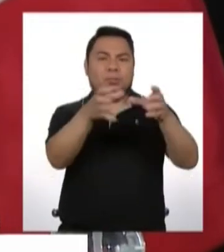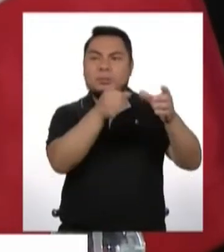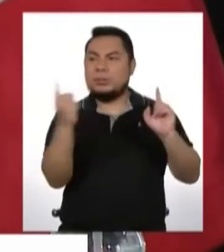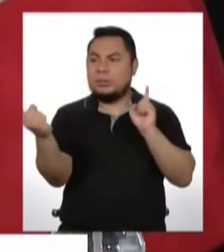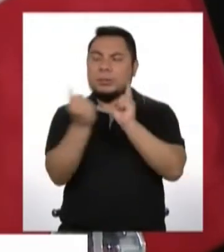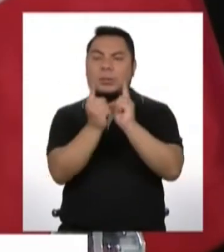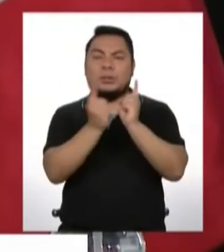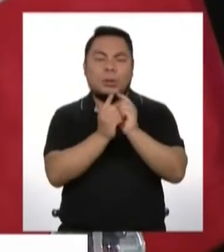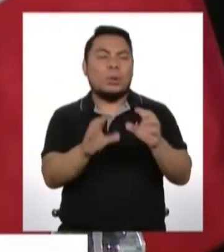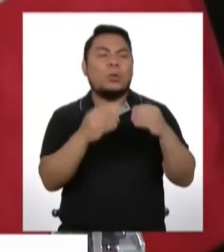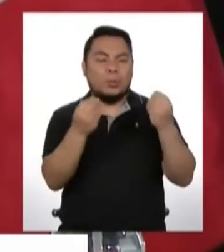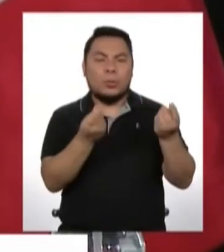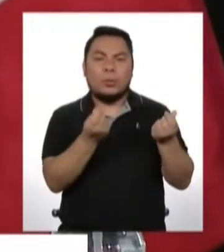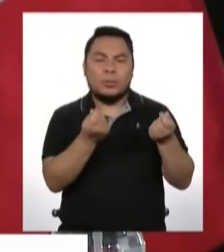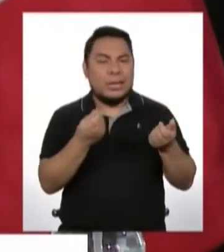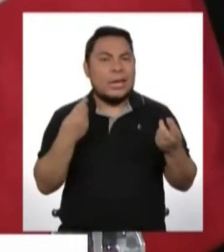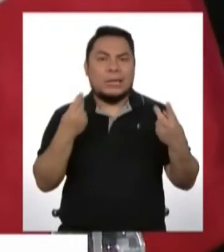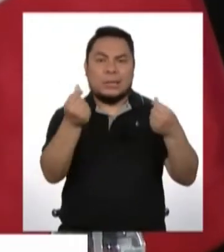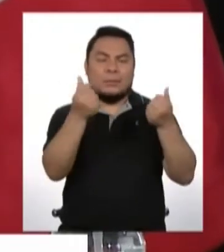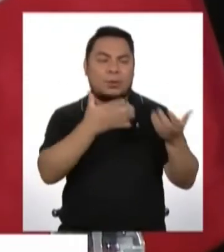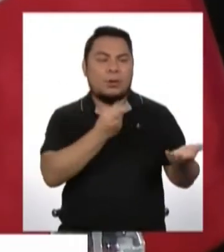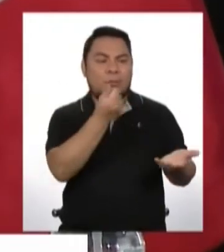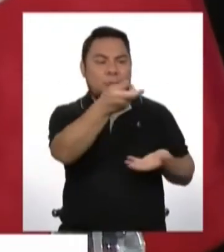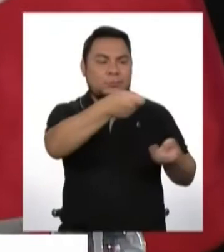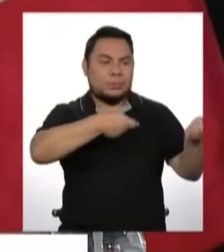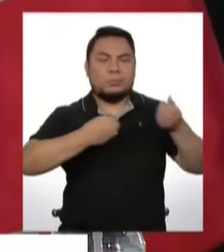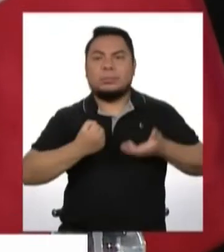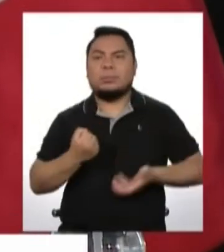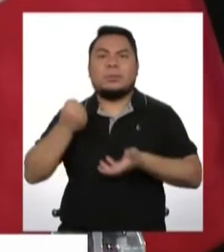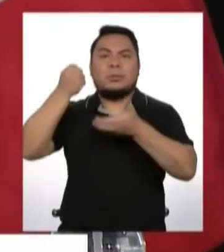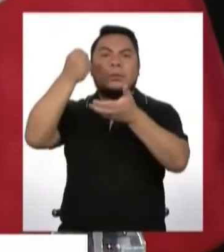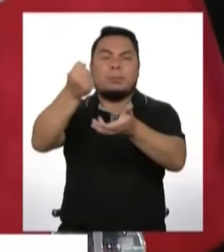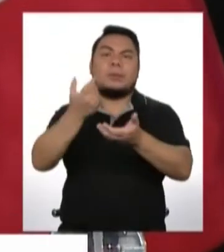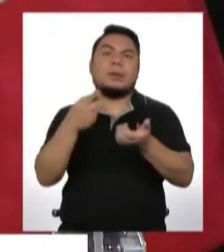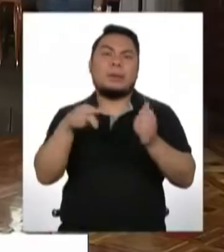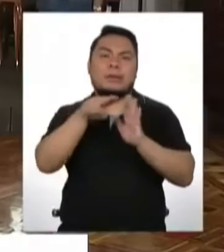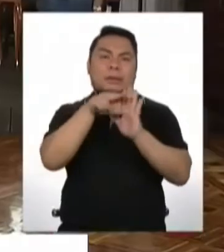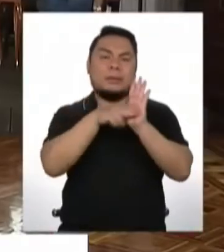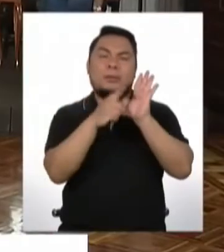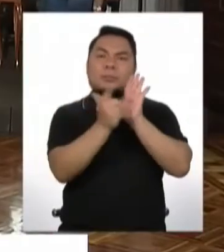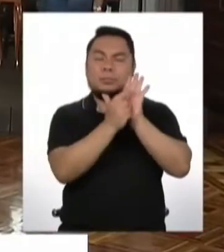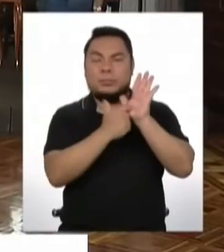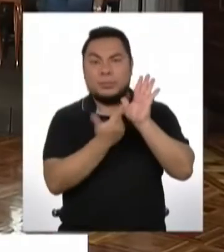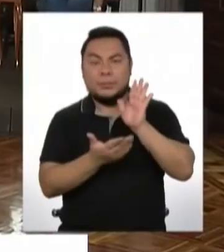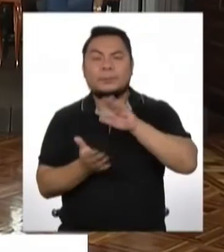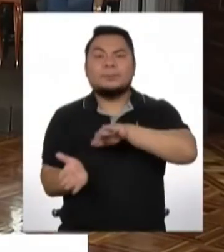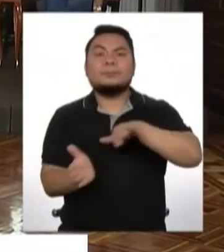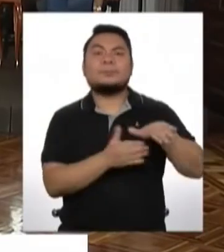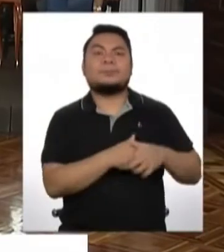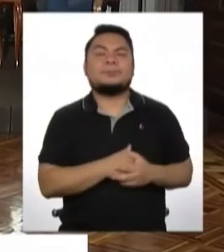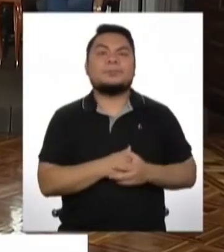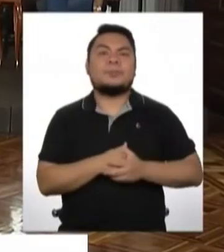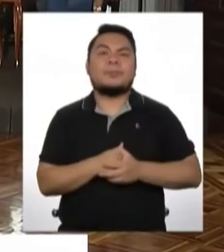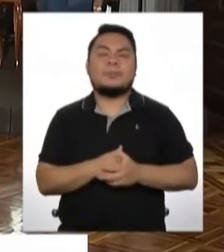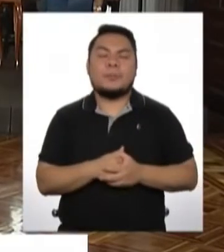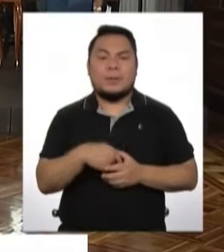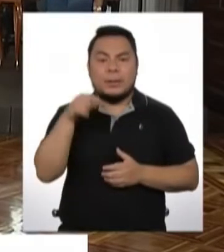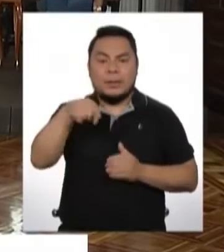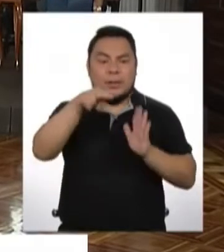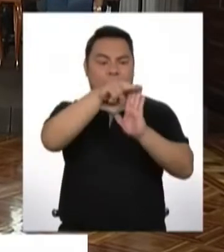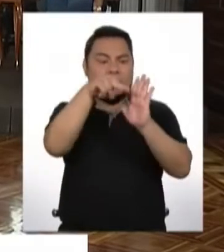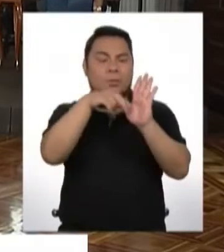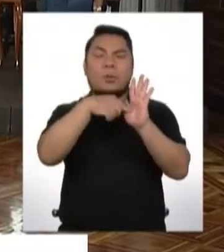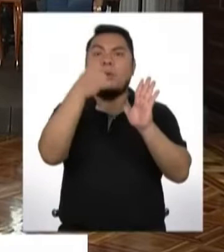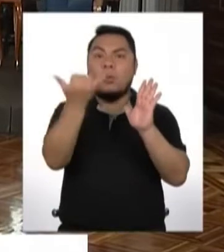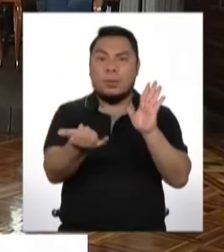para la aplicación inmediata de esta norma, ¿no? Luego también, esta norma recién ha salido